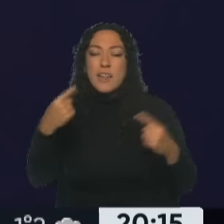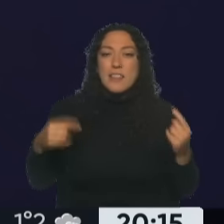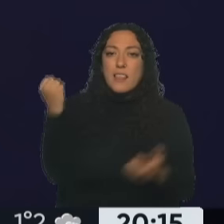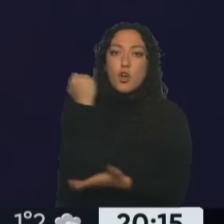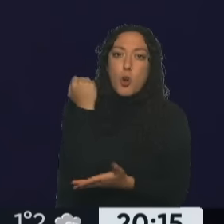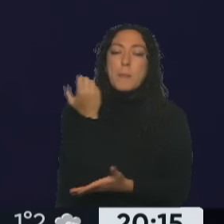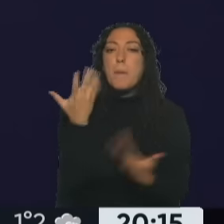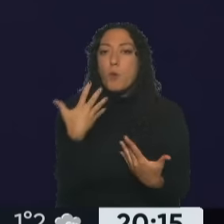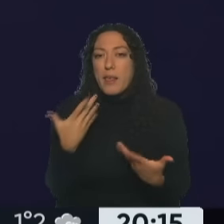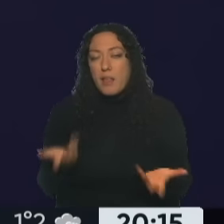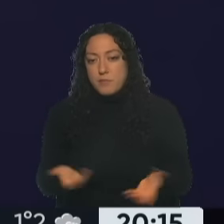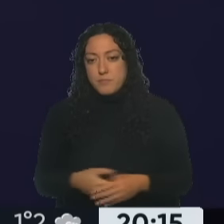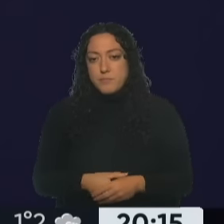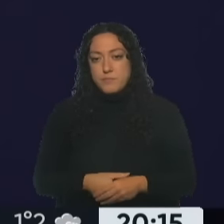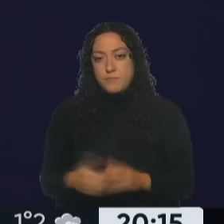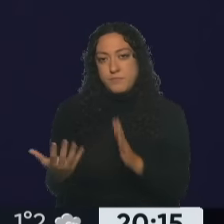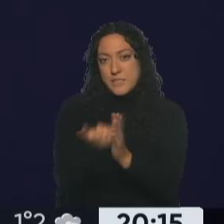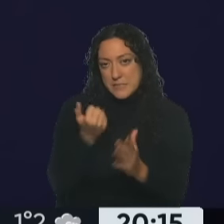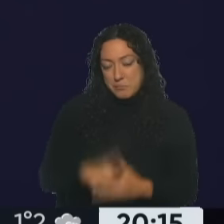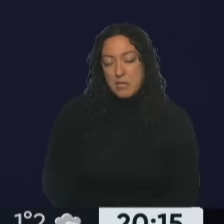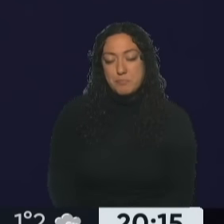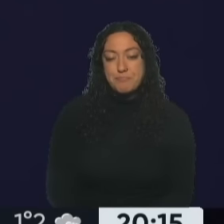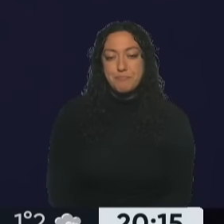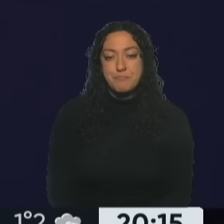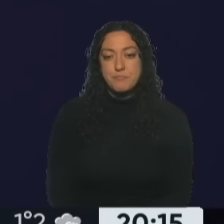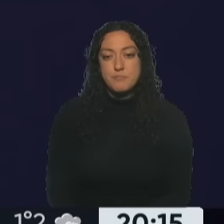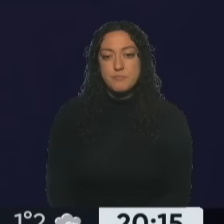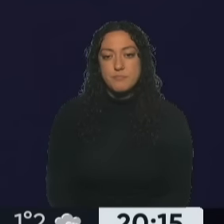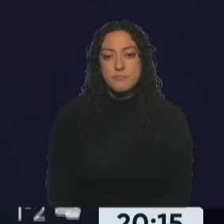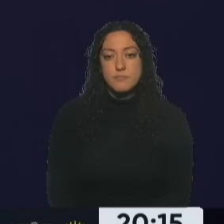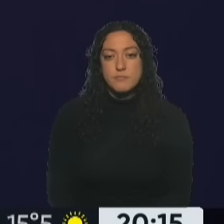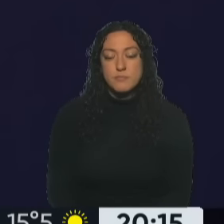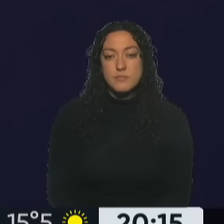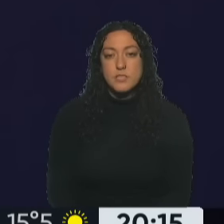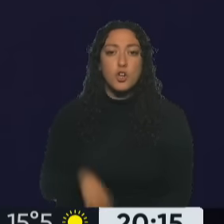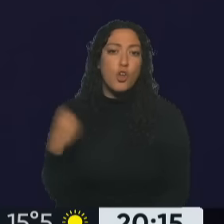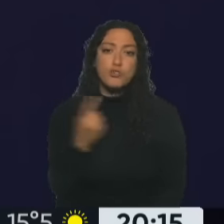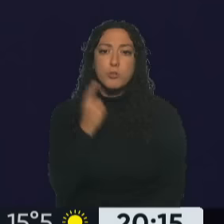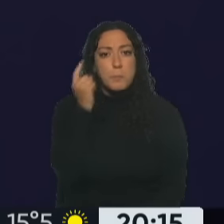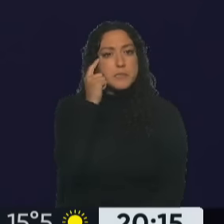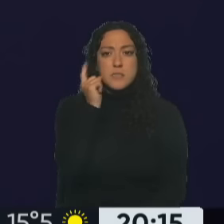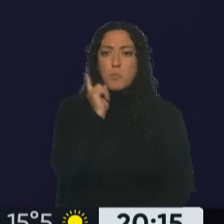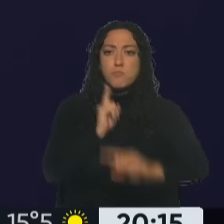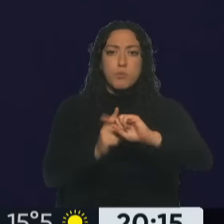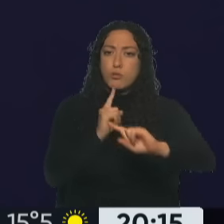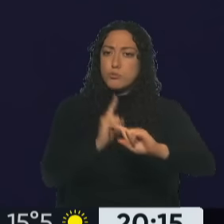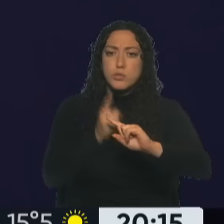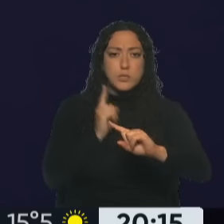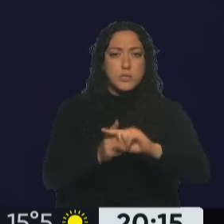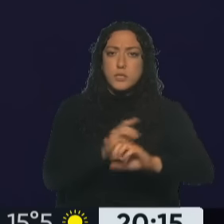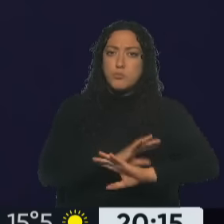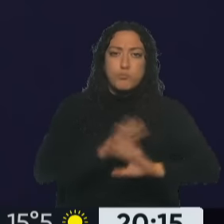económicos as que vemos esto eh como algo muy positivo porque como dimos